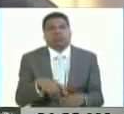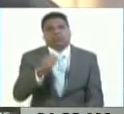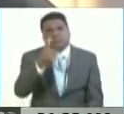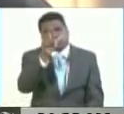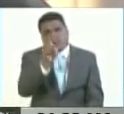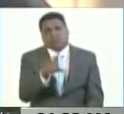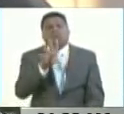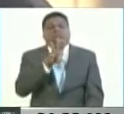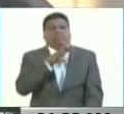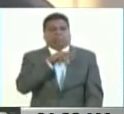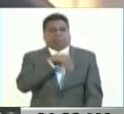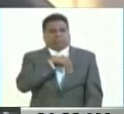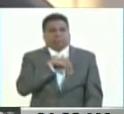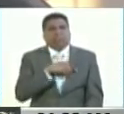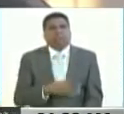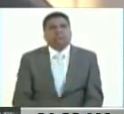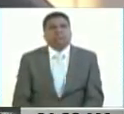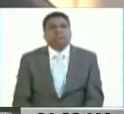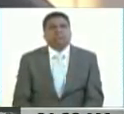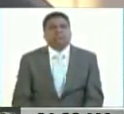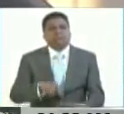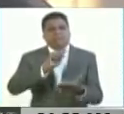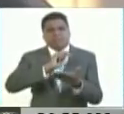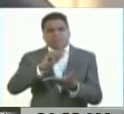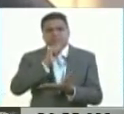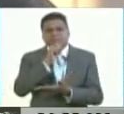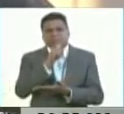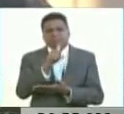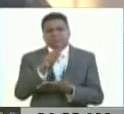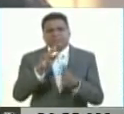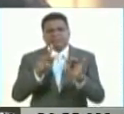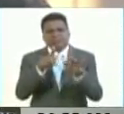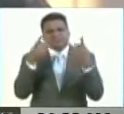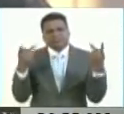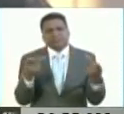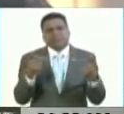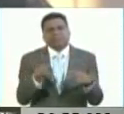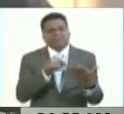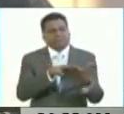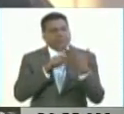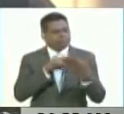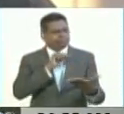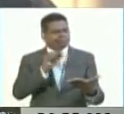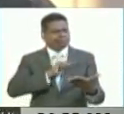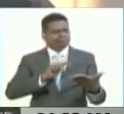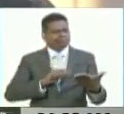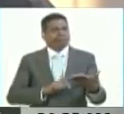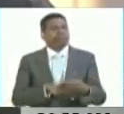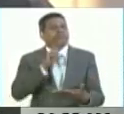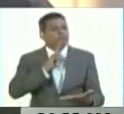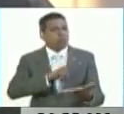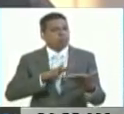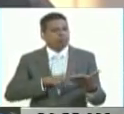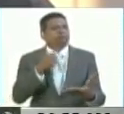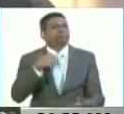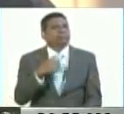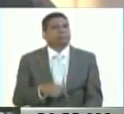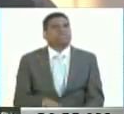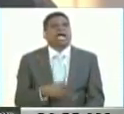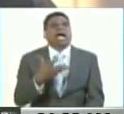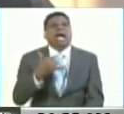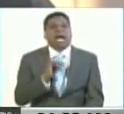aceptaron, y ellos en unas notas de prensa que yo leí por allí, ellos sí aceptaron de que hubo unas complicaciones que existieron